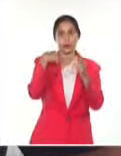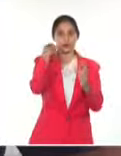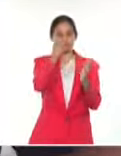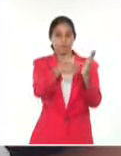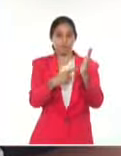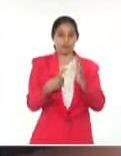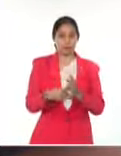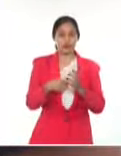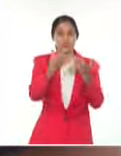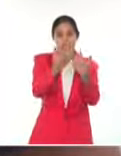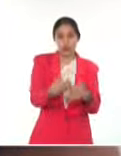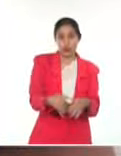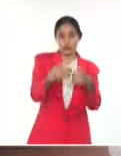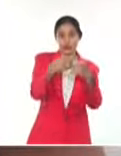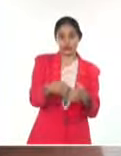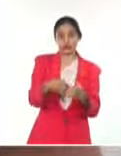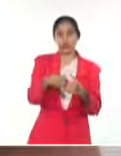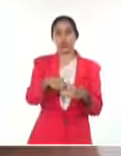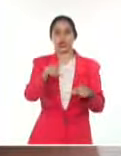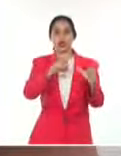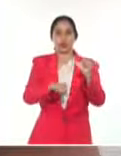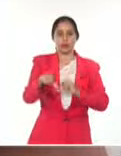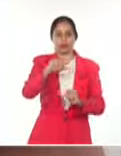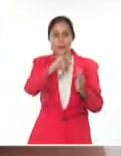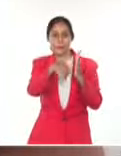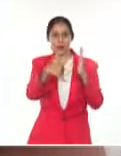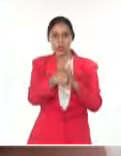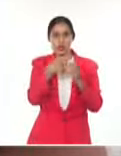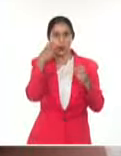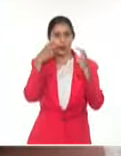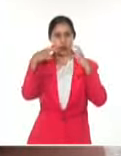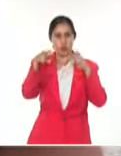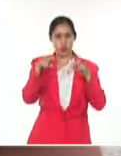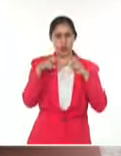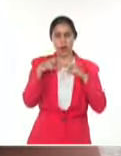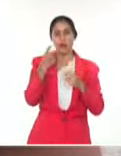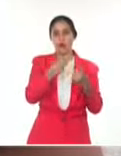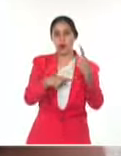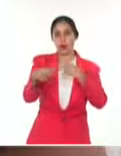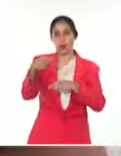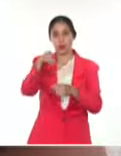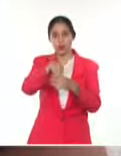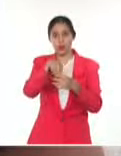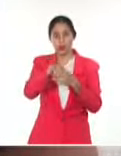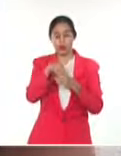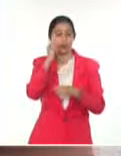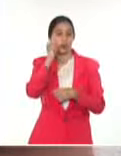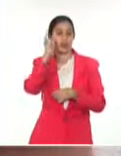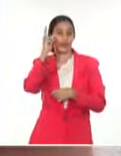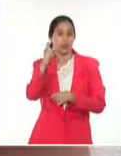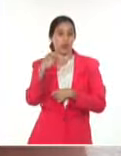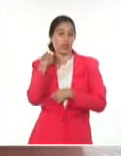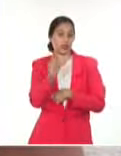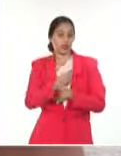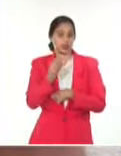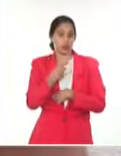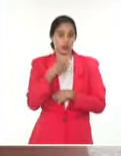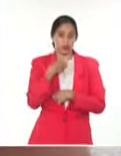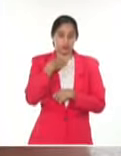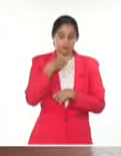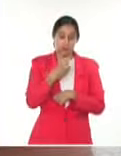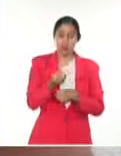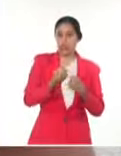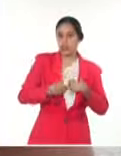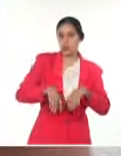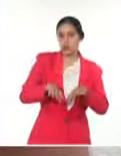la industria, porque muchos proyectos nuevos que se desarrollan cuentan con los tanques nuestros. Nosotros en los momentos clave